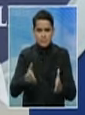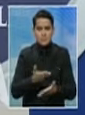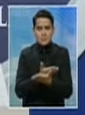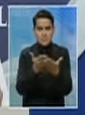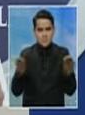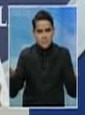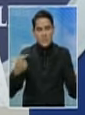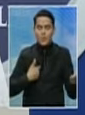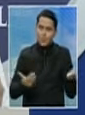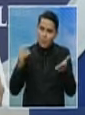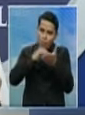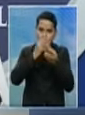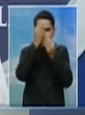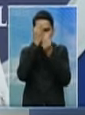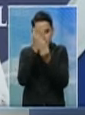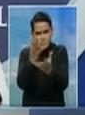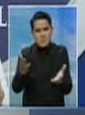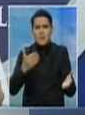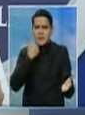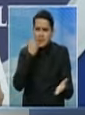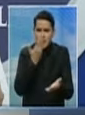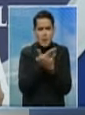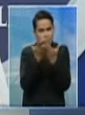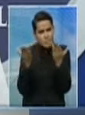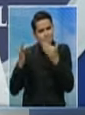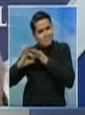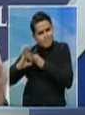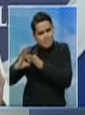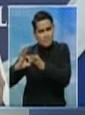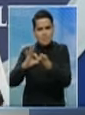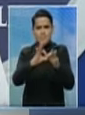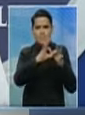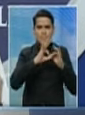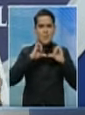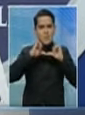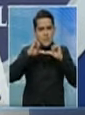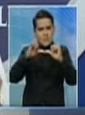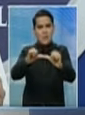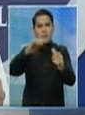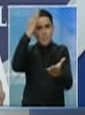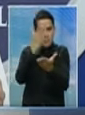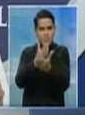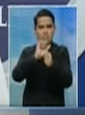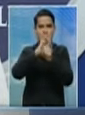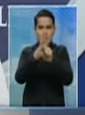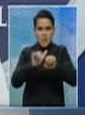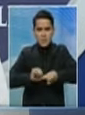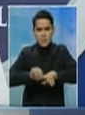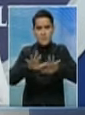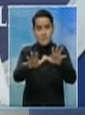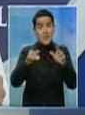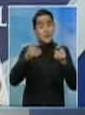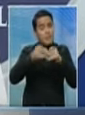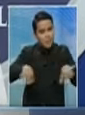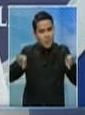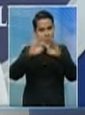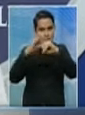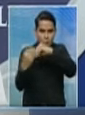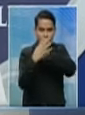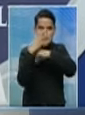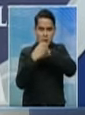les reiteramos el deseo de trabajar unidos para contrarrestar el avance del virus, tomando las previsiones